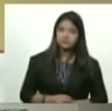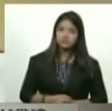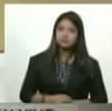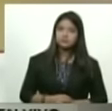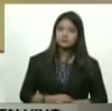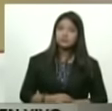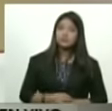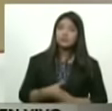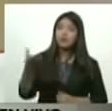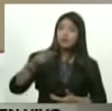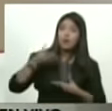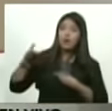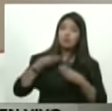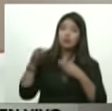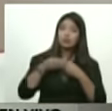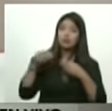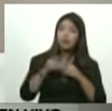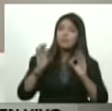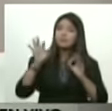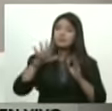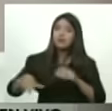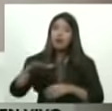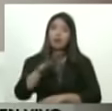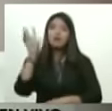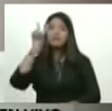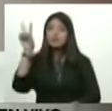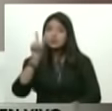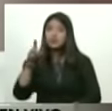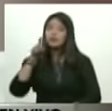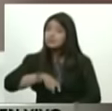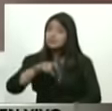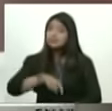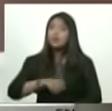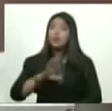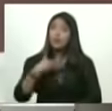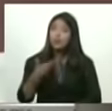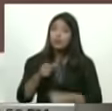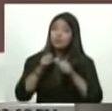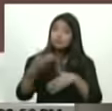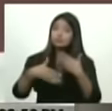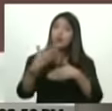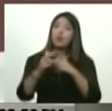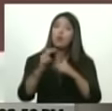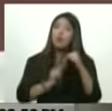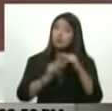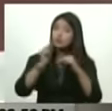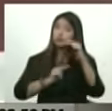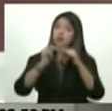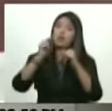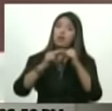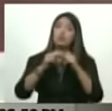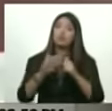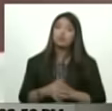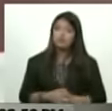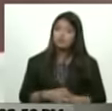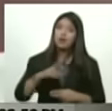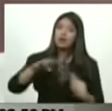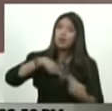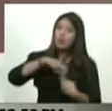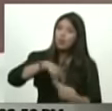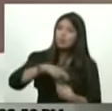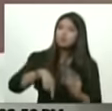y el ingreso de divisas al Estado venezolano como se requiere para poder seguir construyendo un Estado